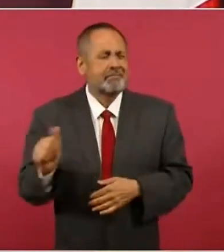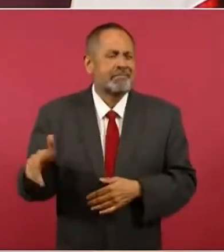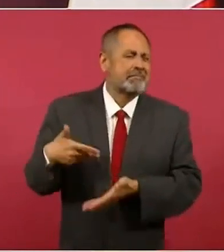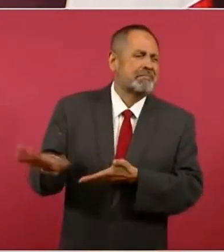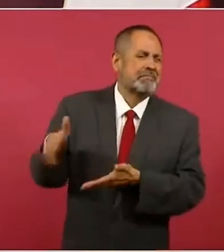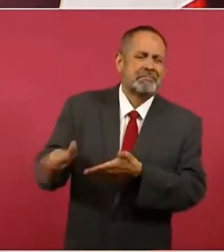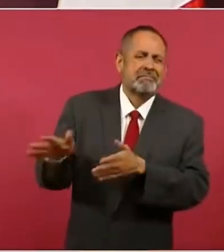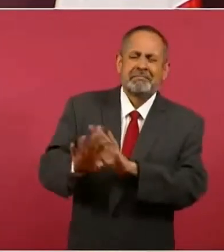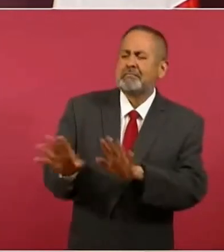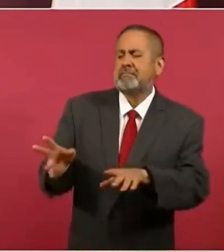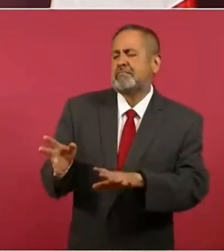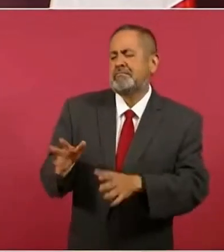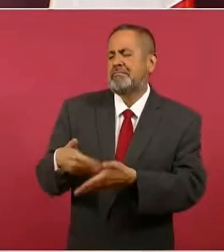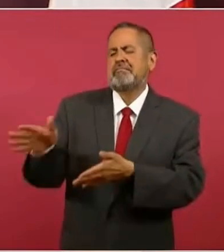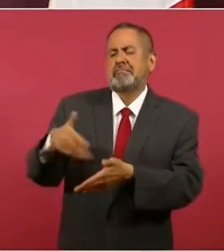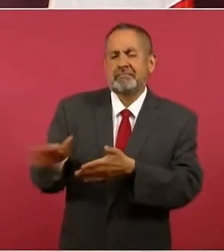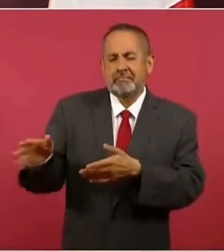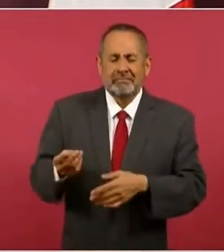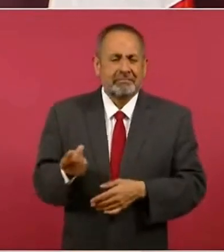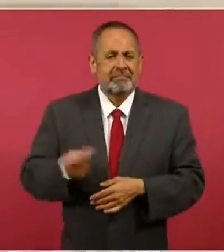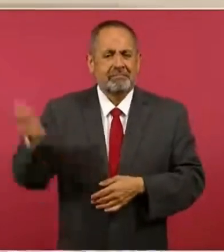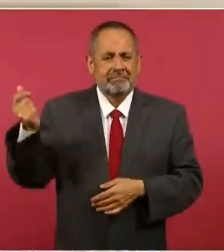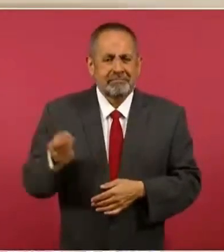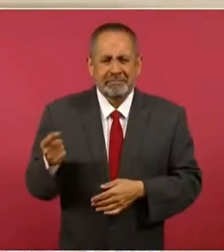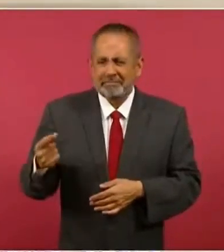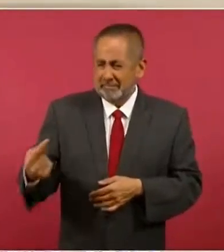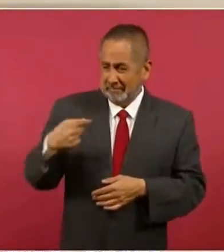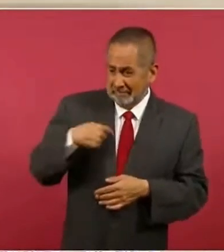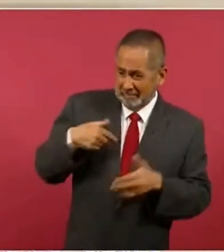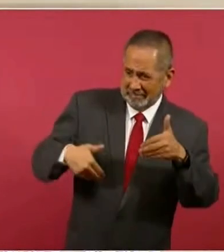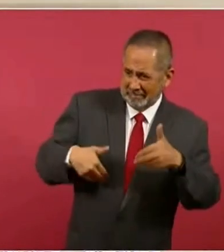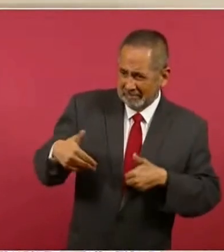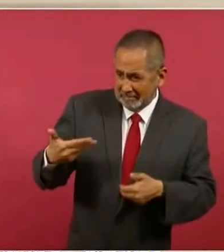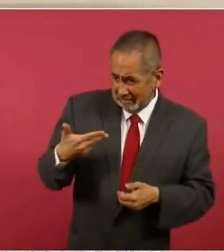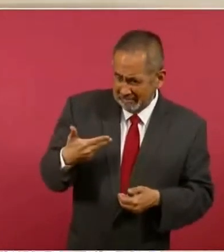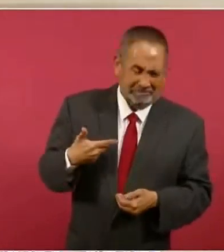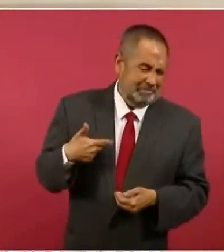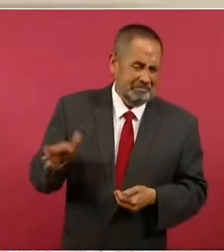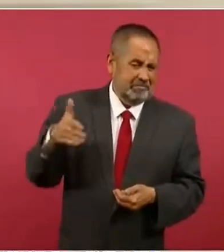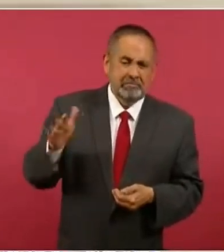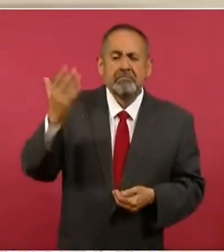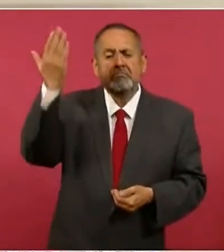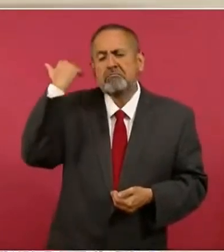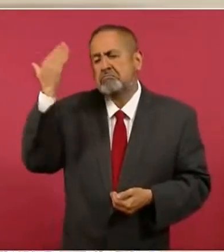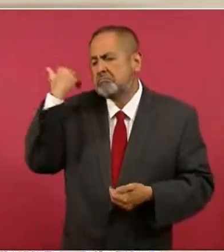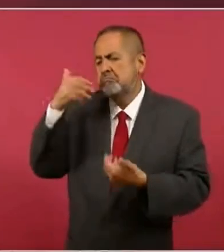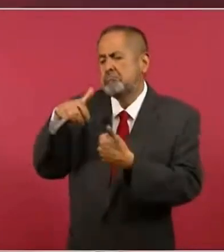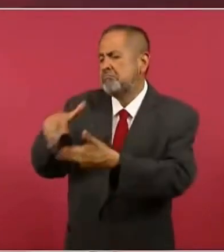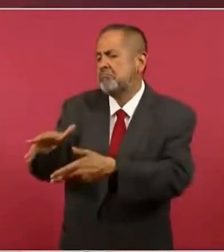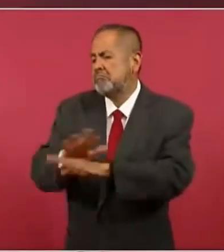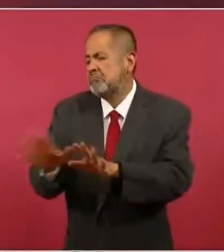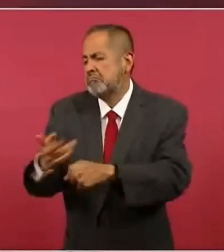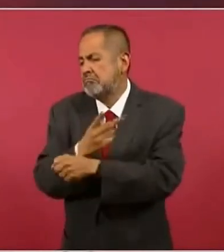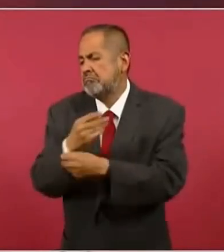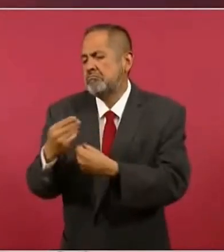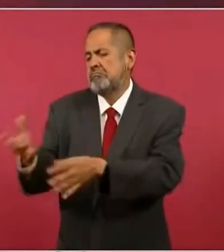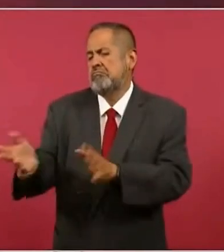los corrían qué me vienes a pedir si ya te di